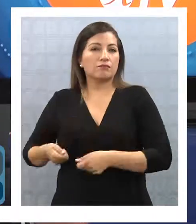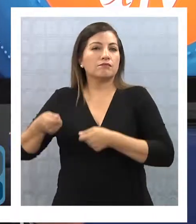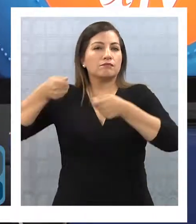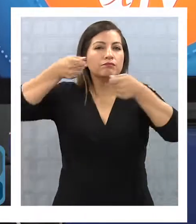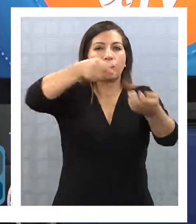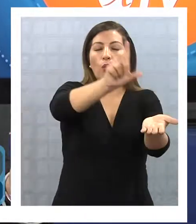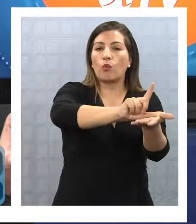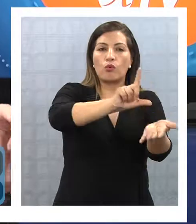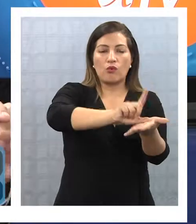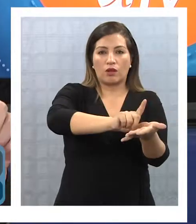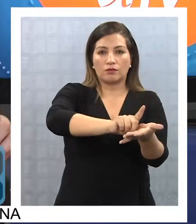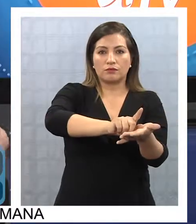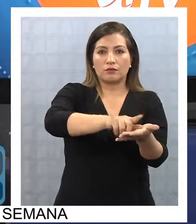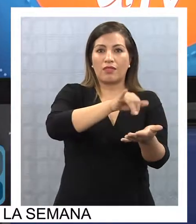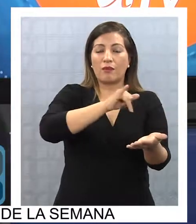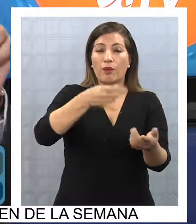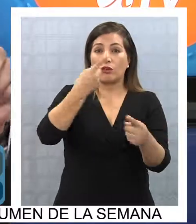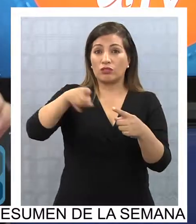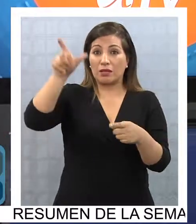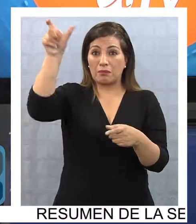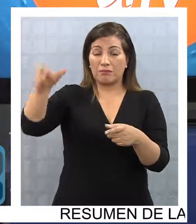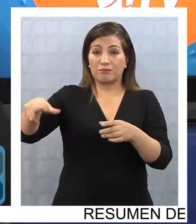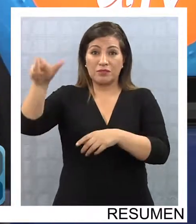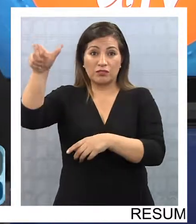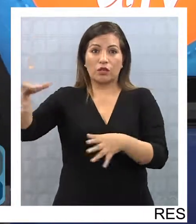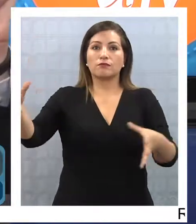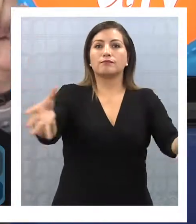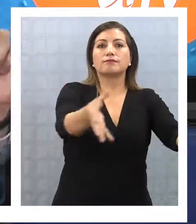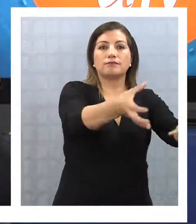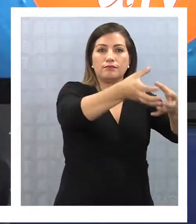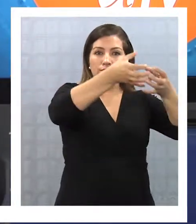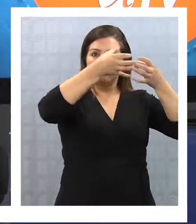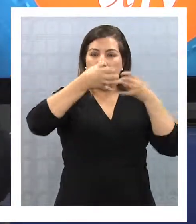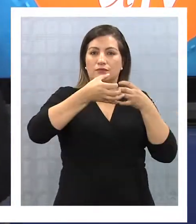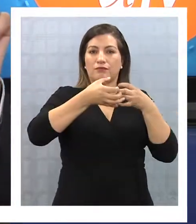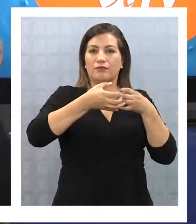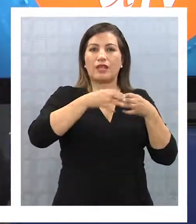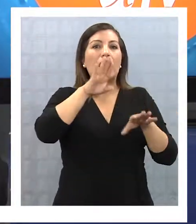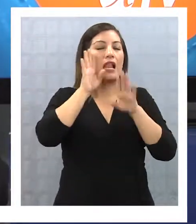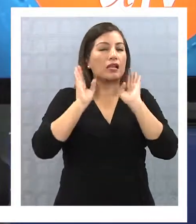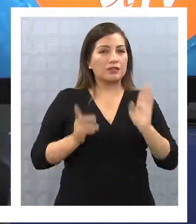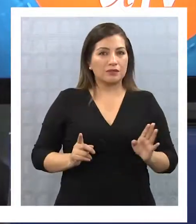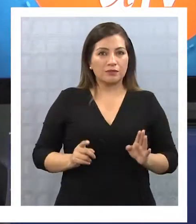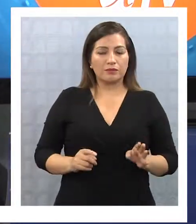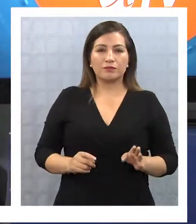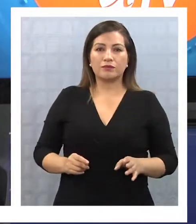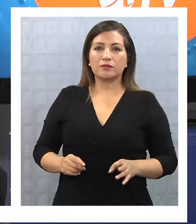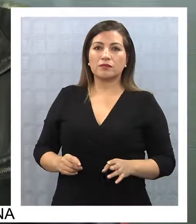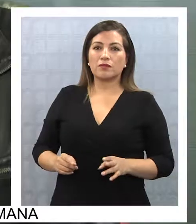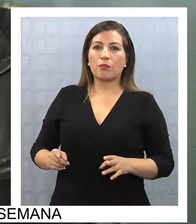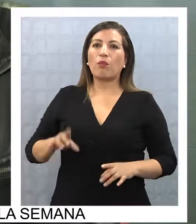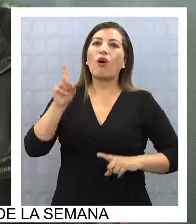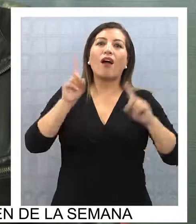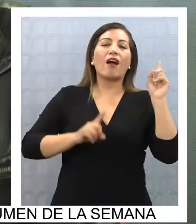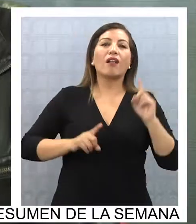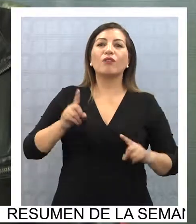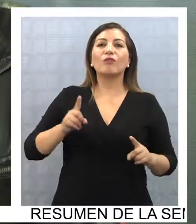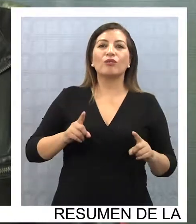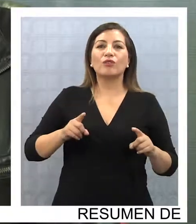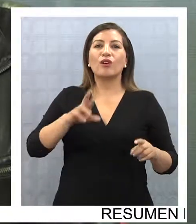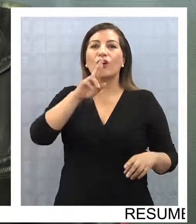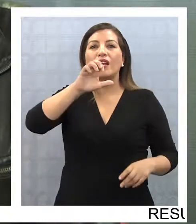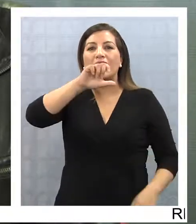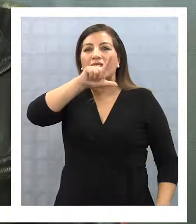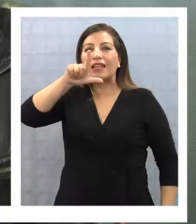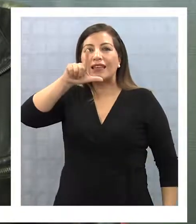ese residuo, en un concepto que se llama economía circular, vuelva a la cadena productiva como materia prima o energía y no termine en un relleno o termine